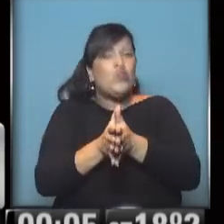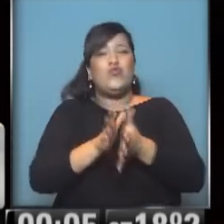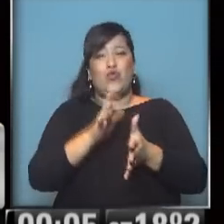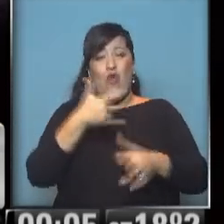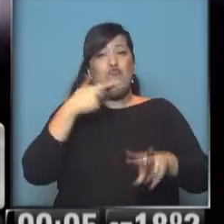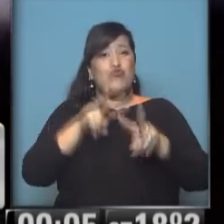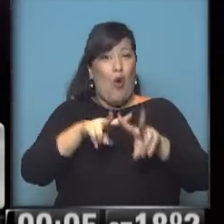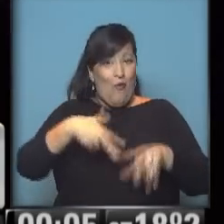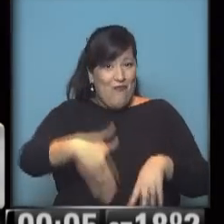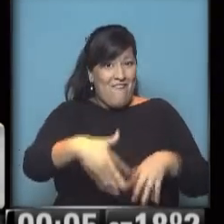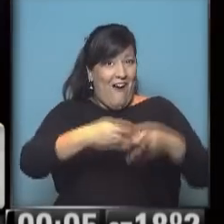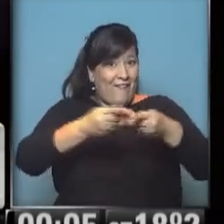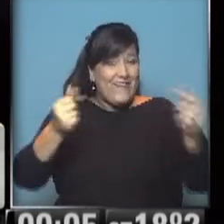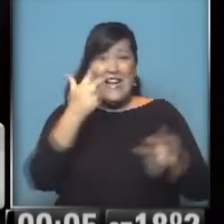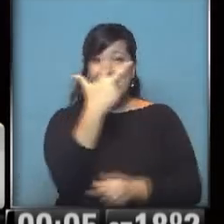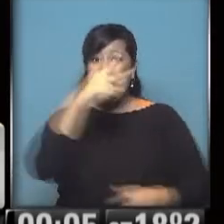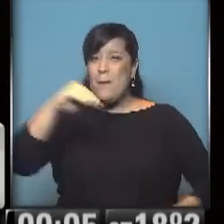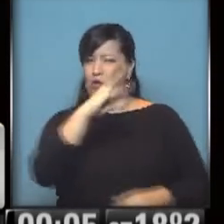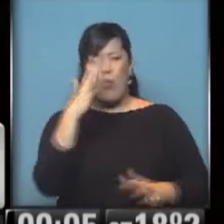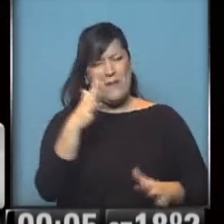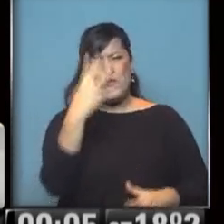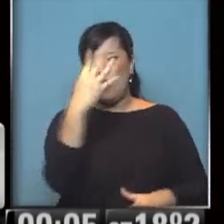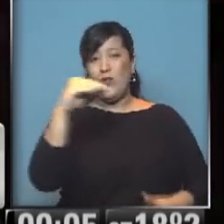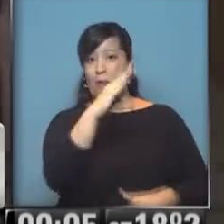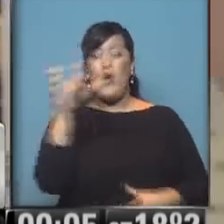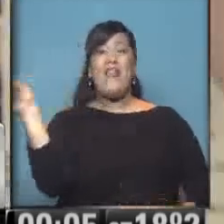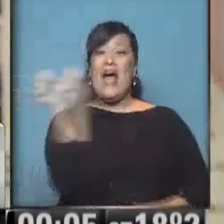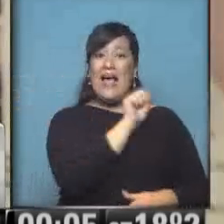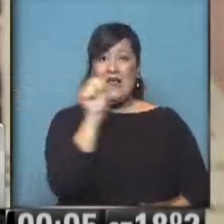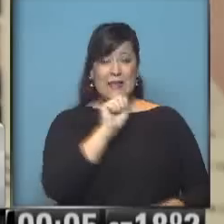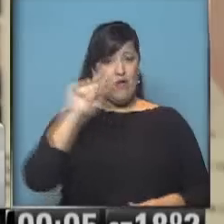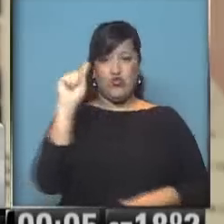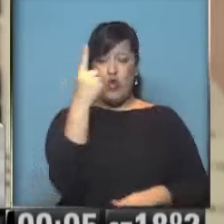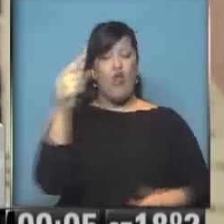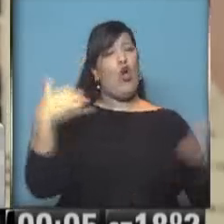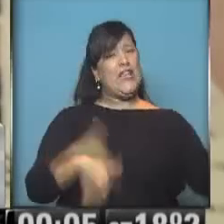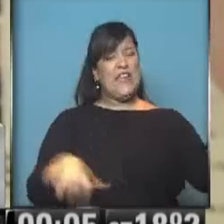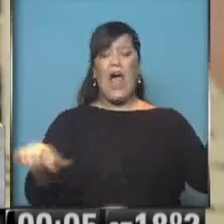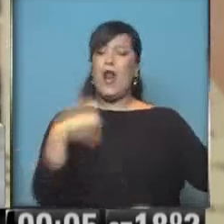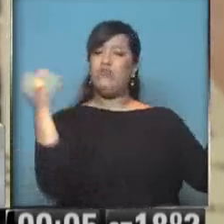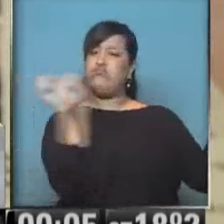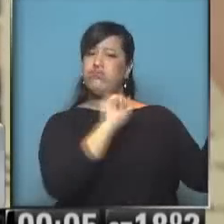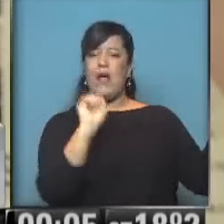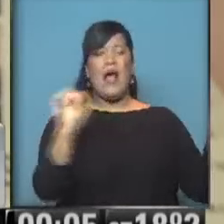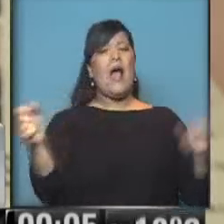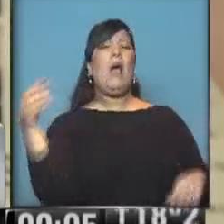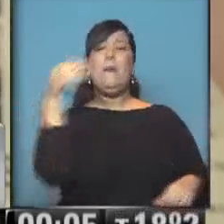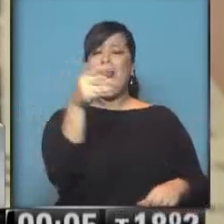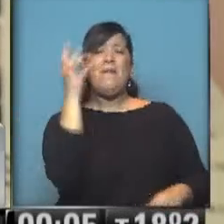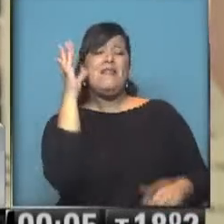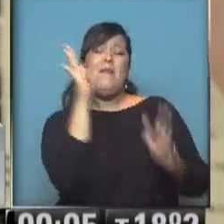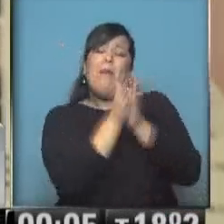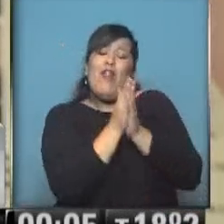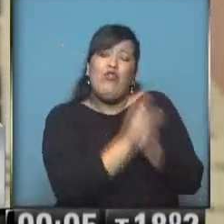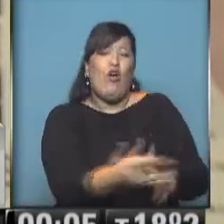de Paracultural a las 3 de la mañana, a las 4 cantaba. Lucas solo con su guitarrita viene y me dice, no, mi perdona, le